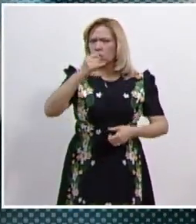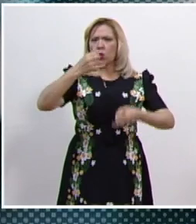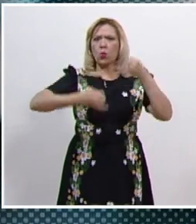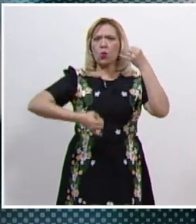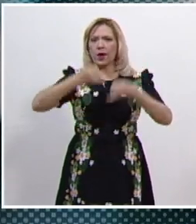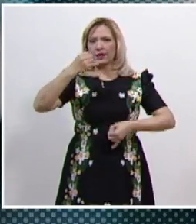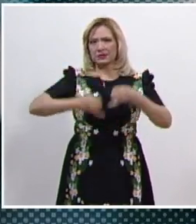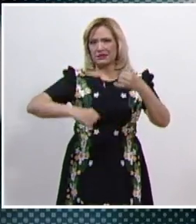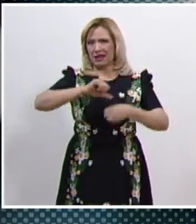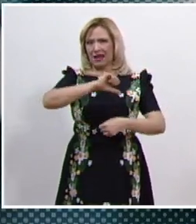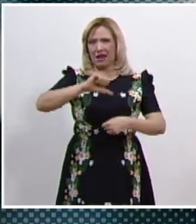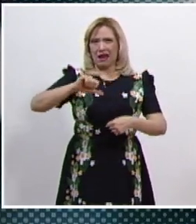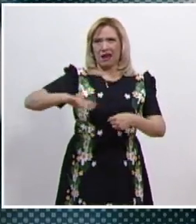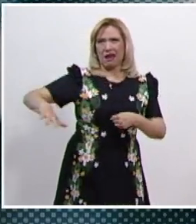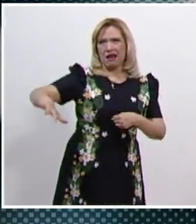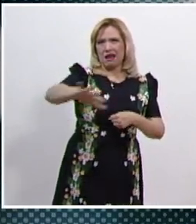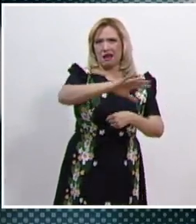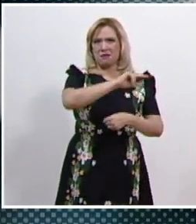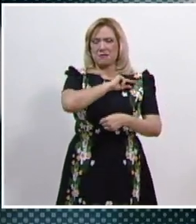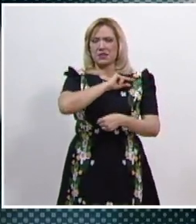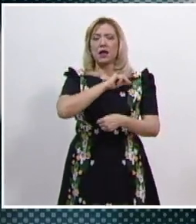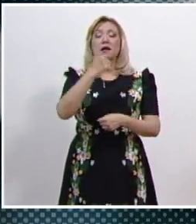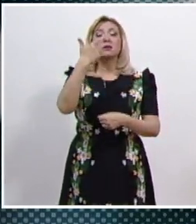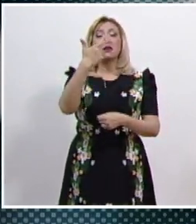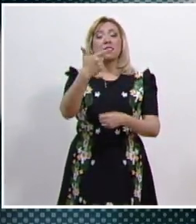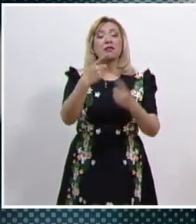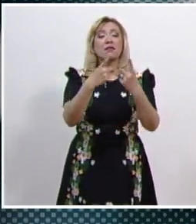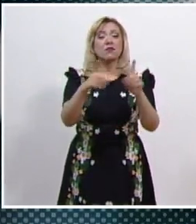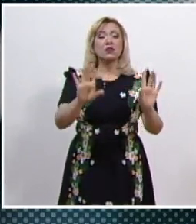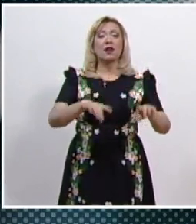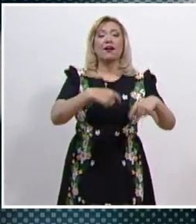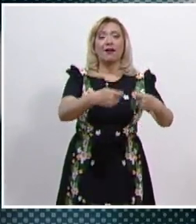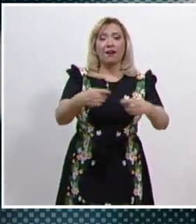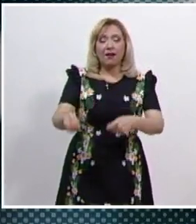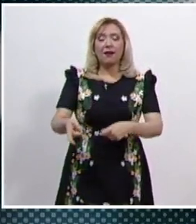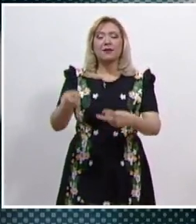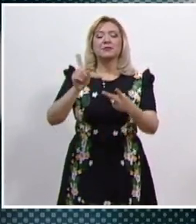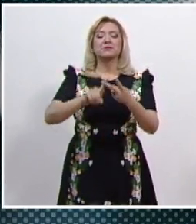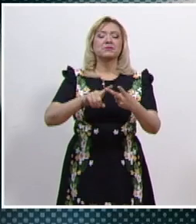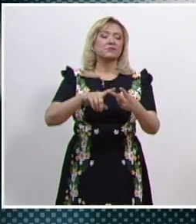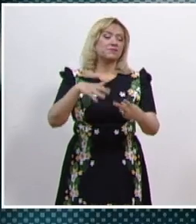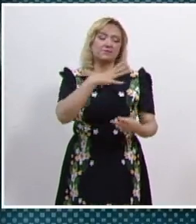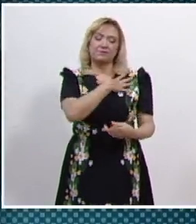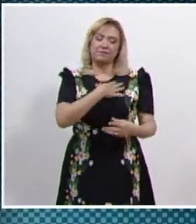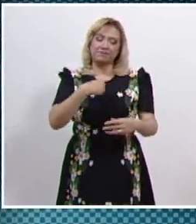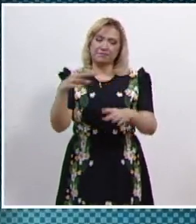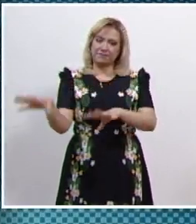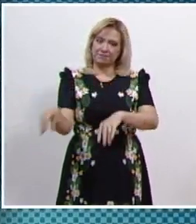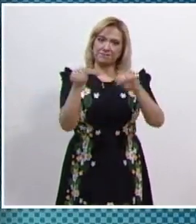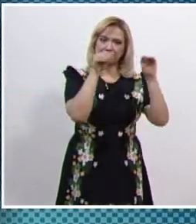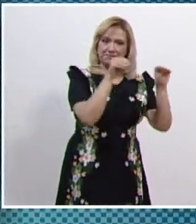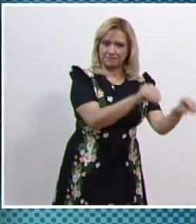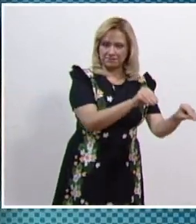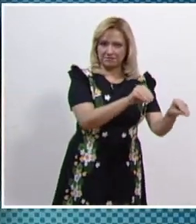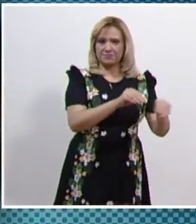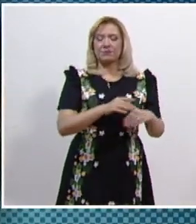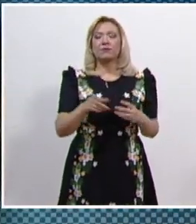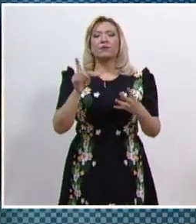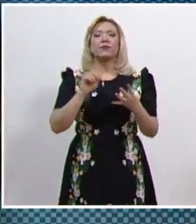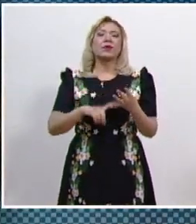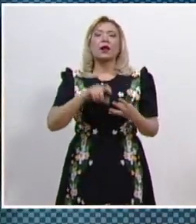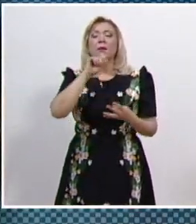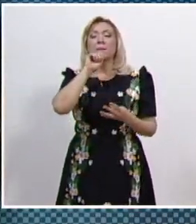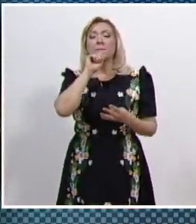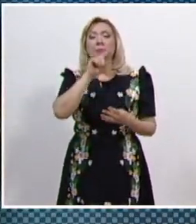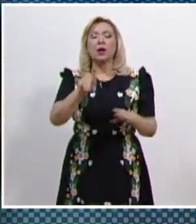primera instancia otorgaron 7 divorcios y una guarda y custodia. Además, se iniciaron 4 expedientes de justicia